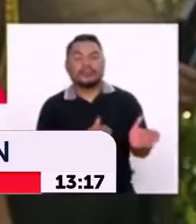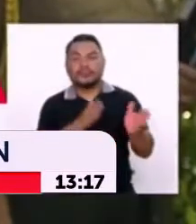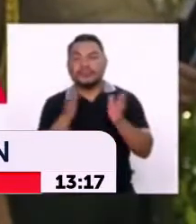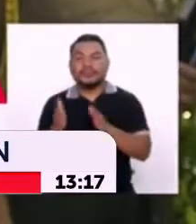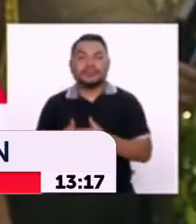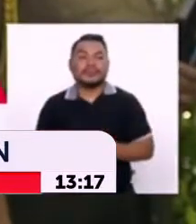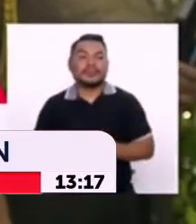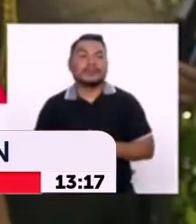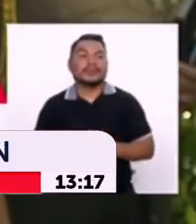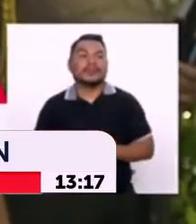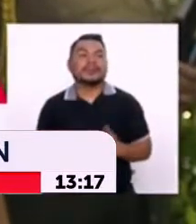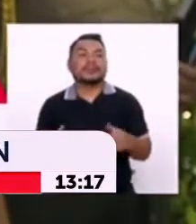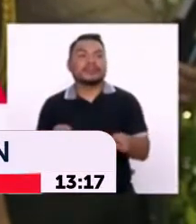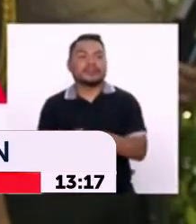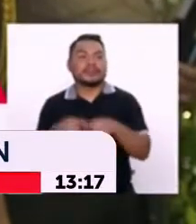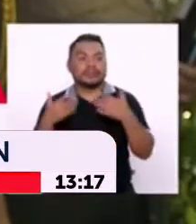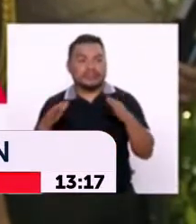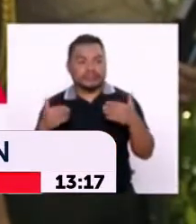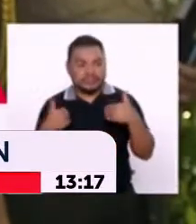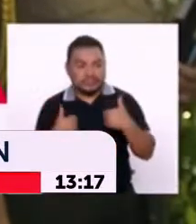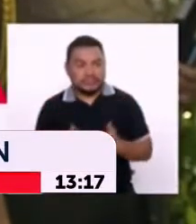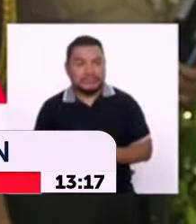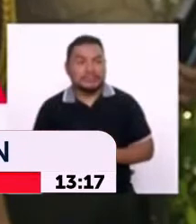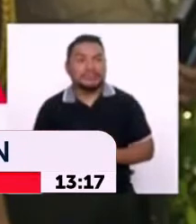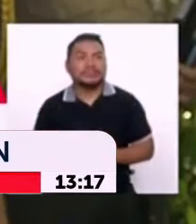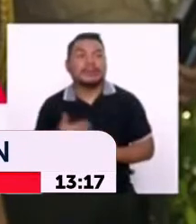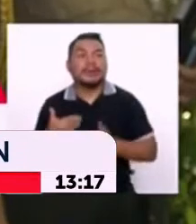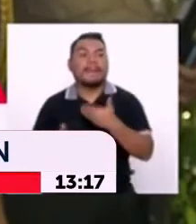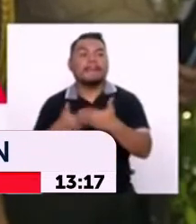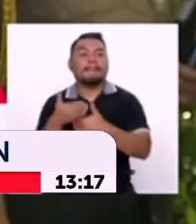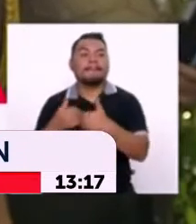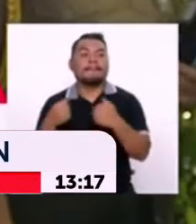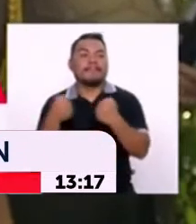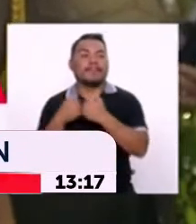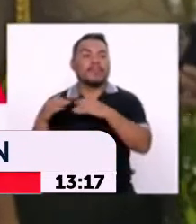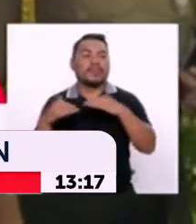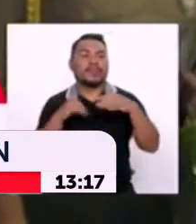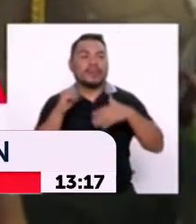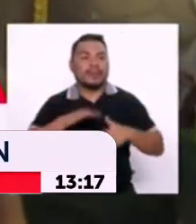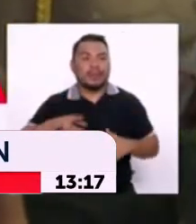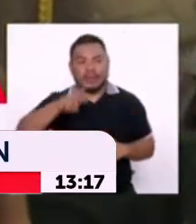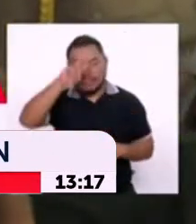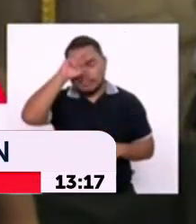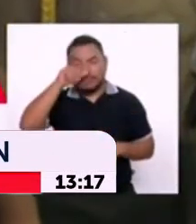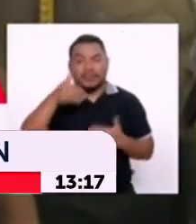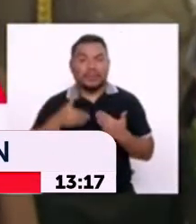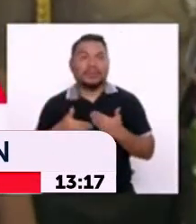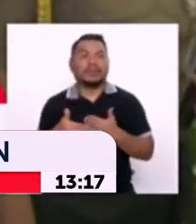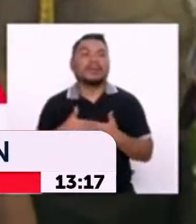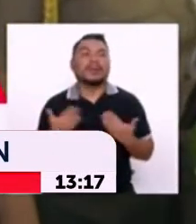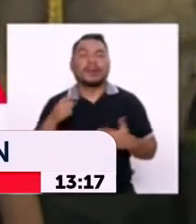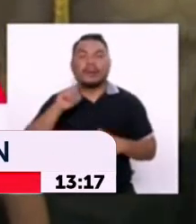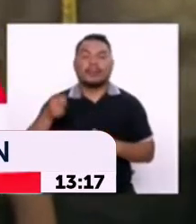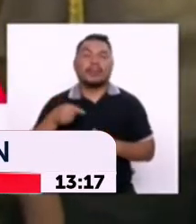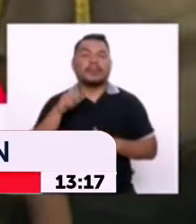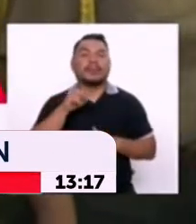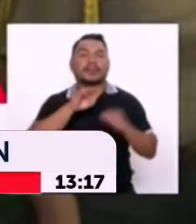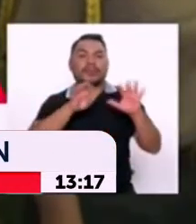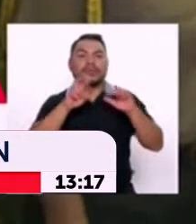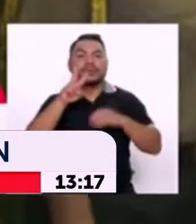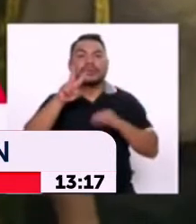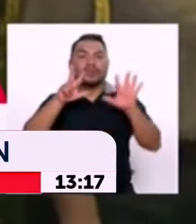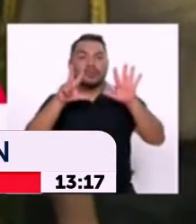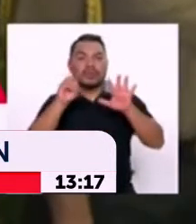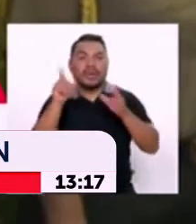Por otro lado, también hemos tenido procesos de violencia en nuestro país durante el